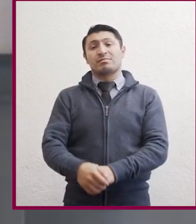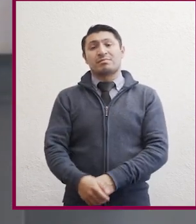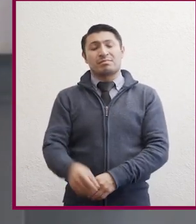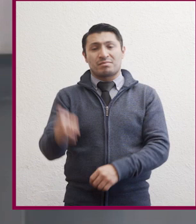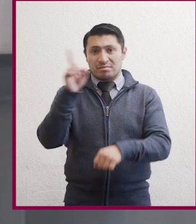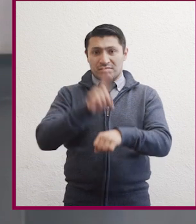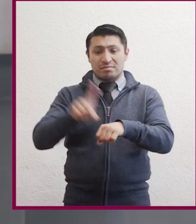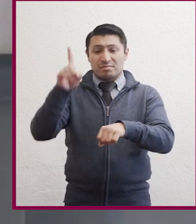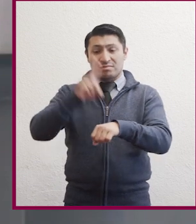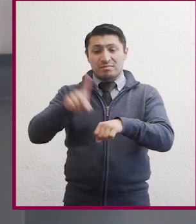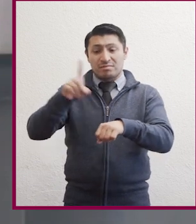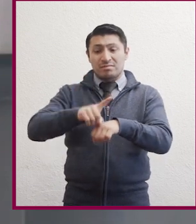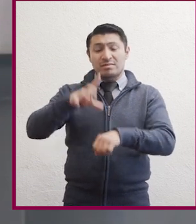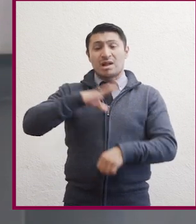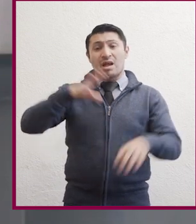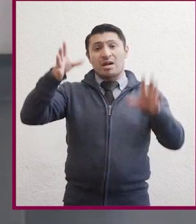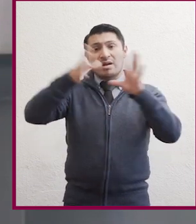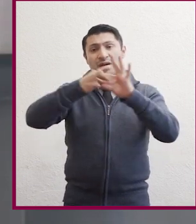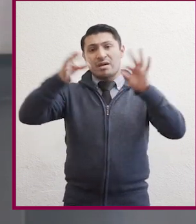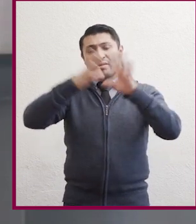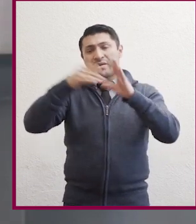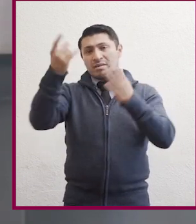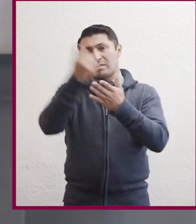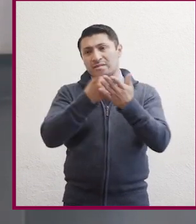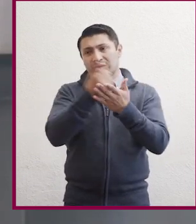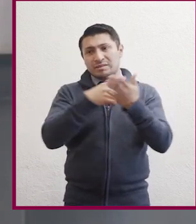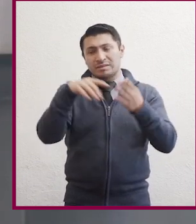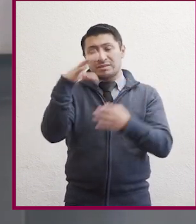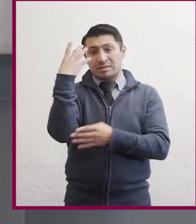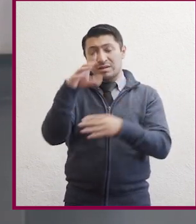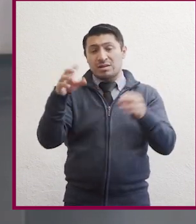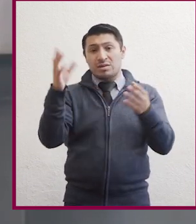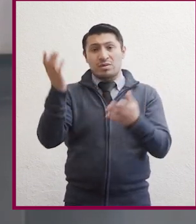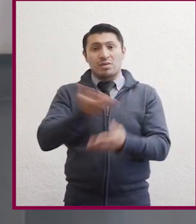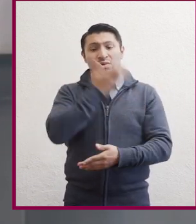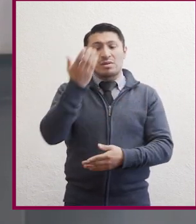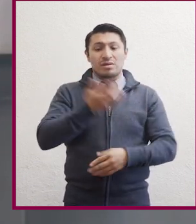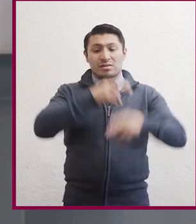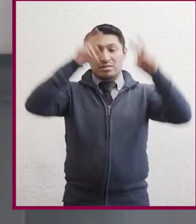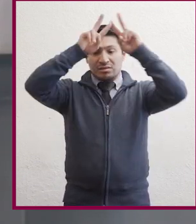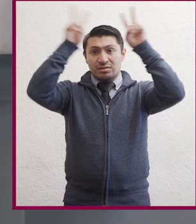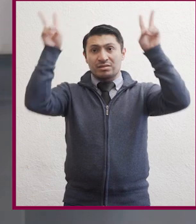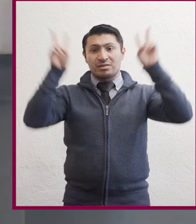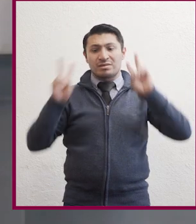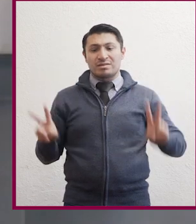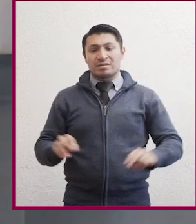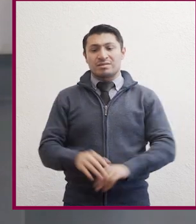Y varias veces al día ofrece una explicación animada de la tradición guadalupana.